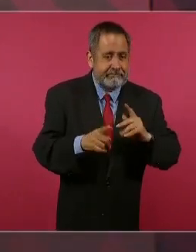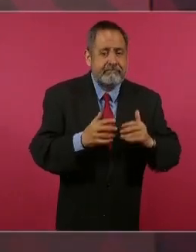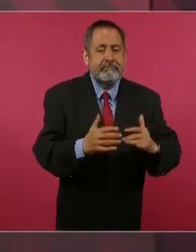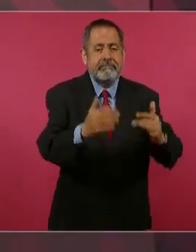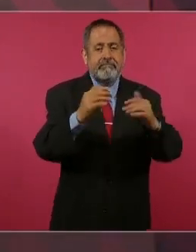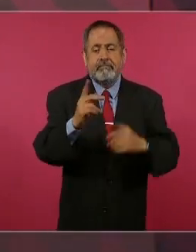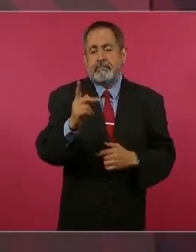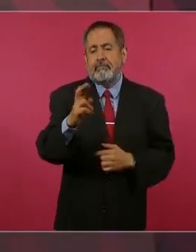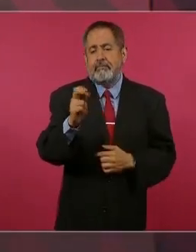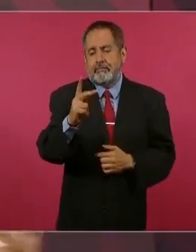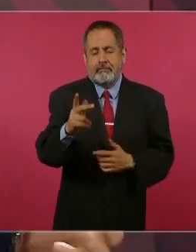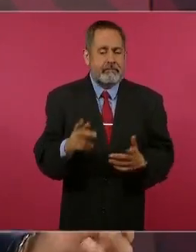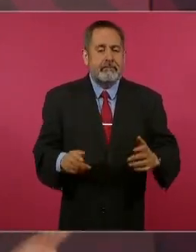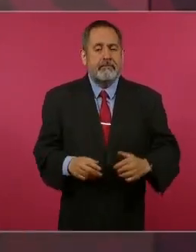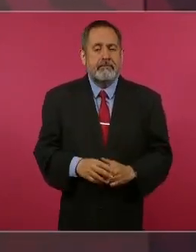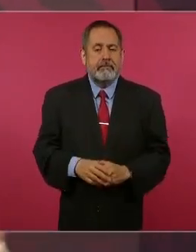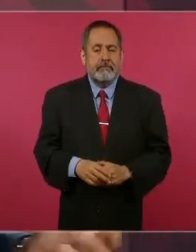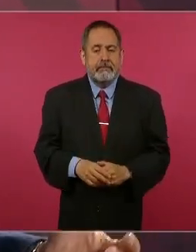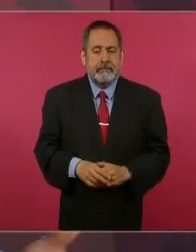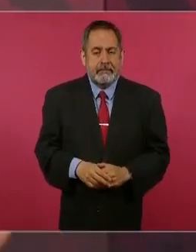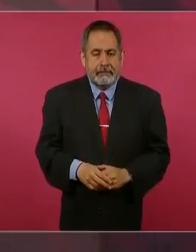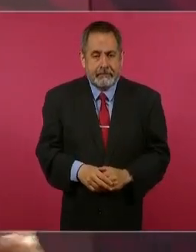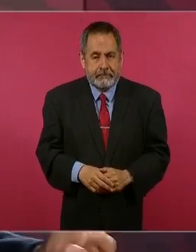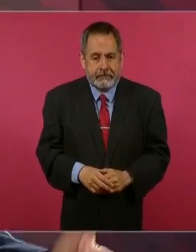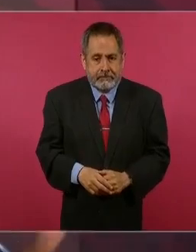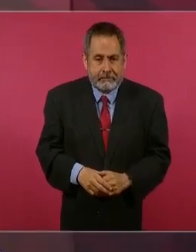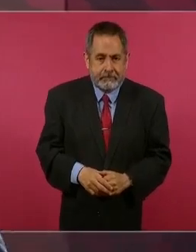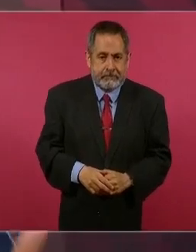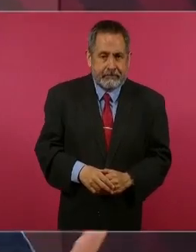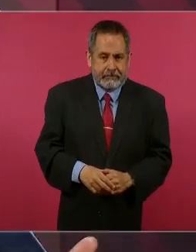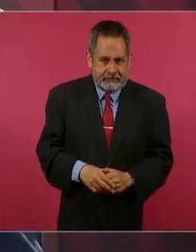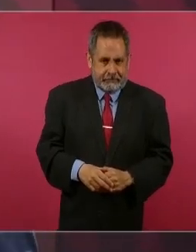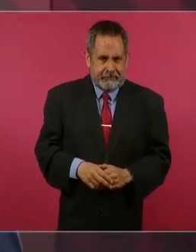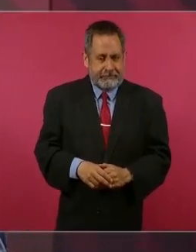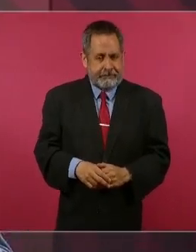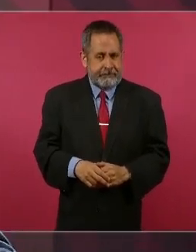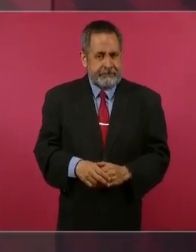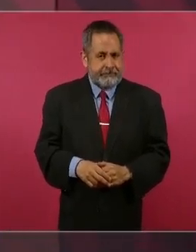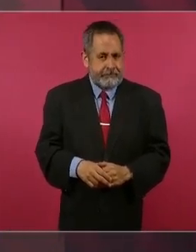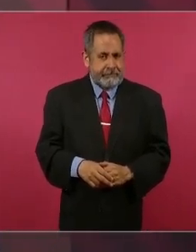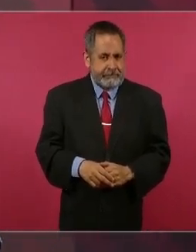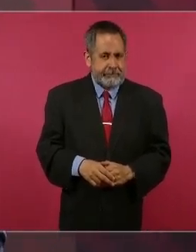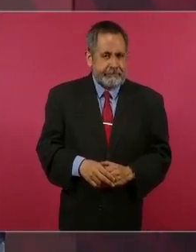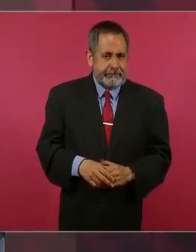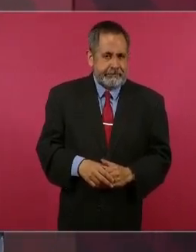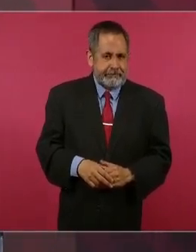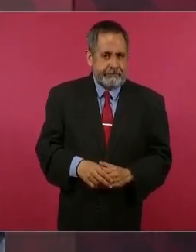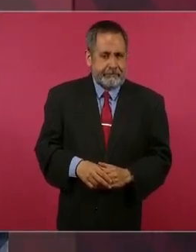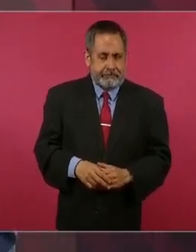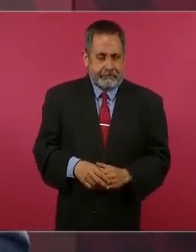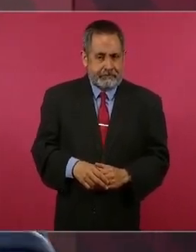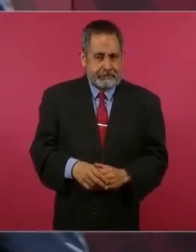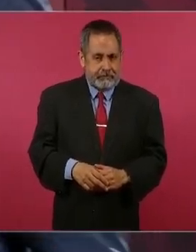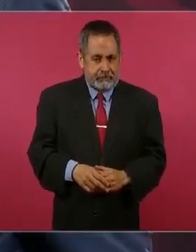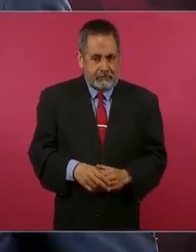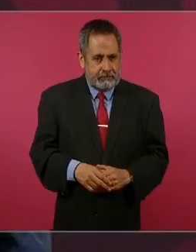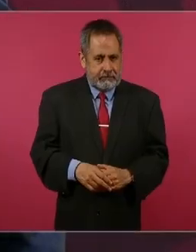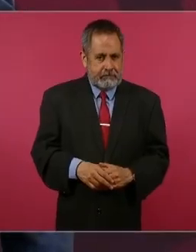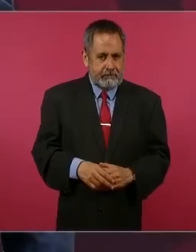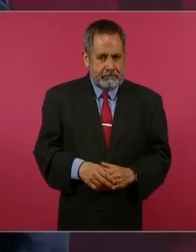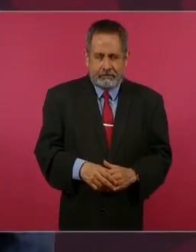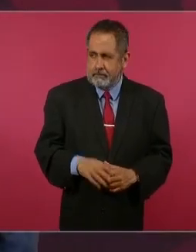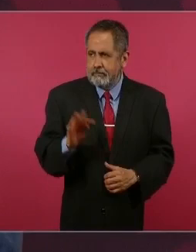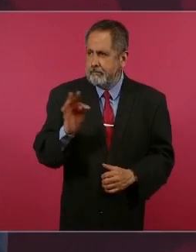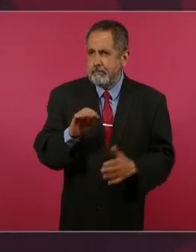pero así como si ellos